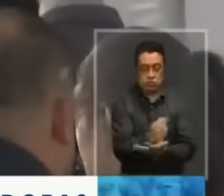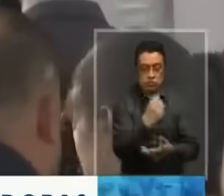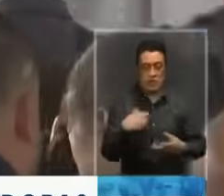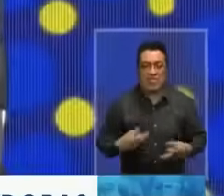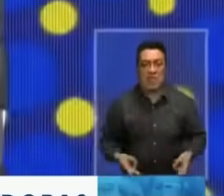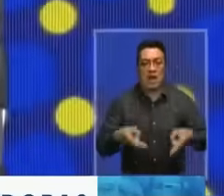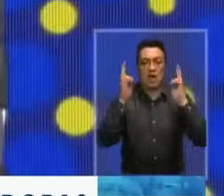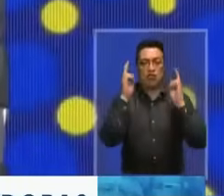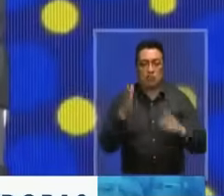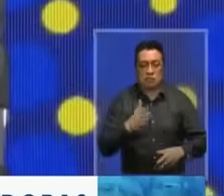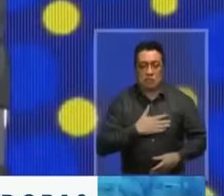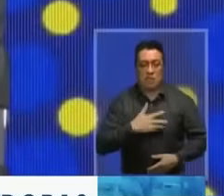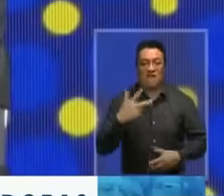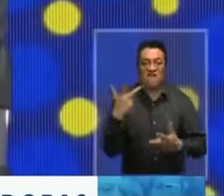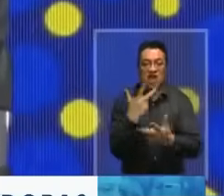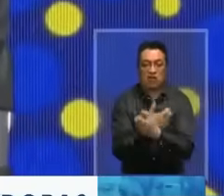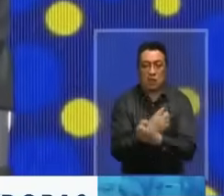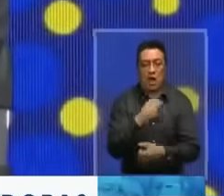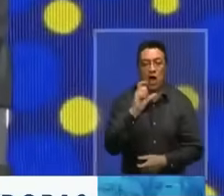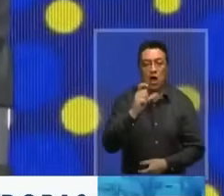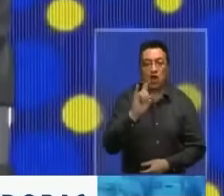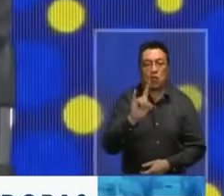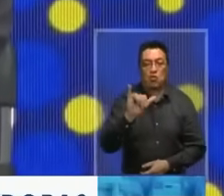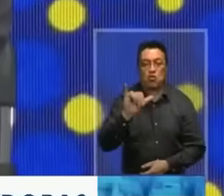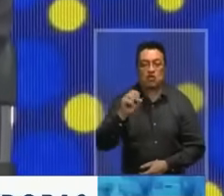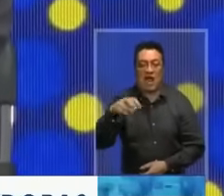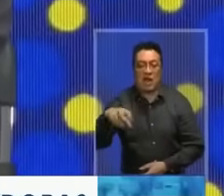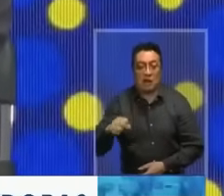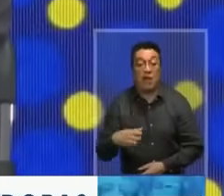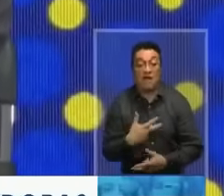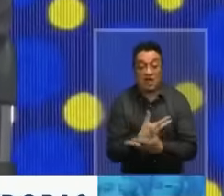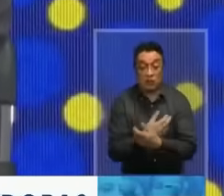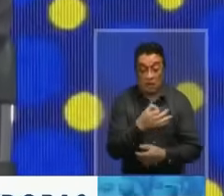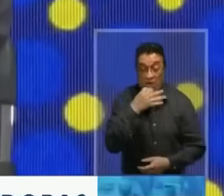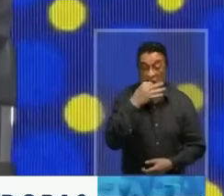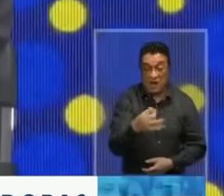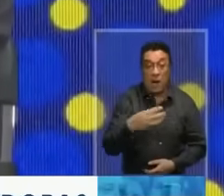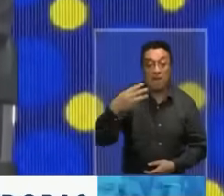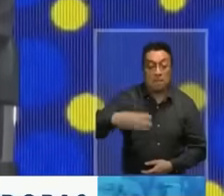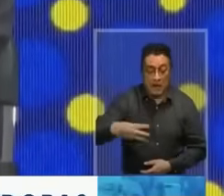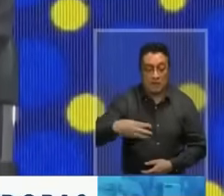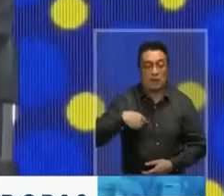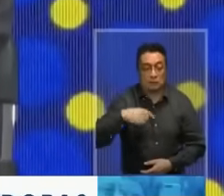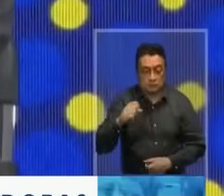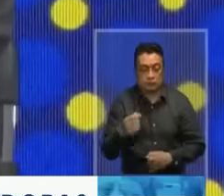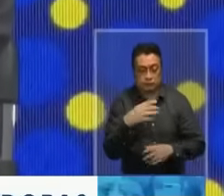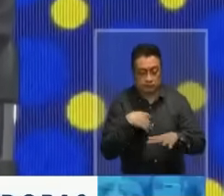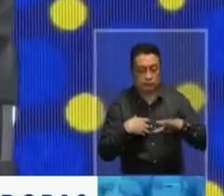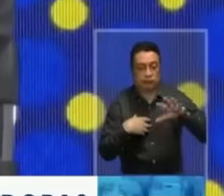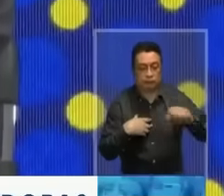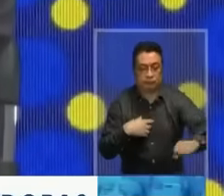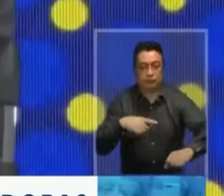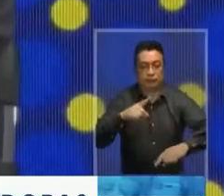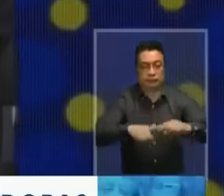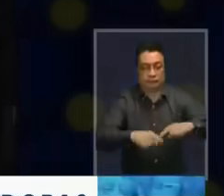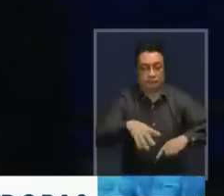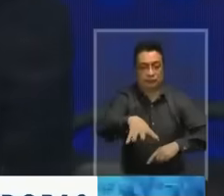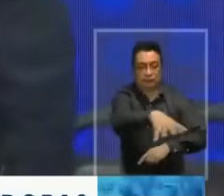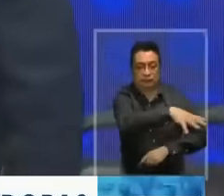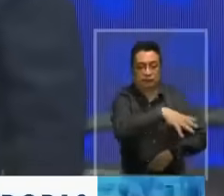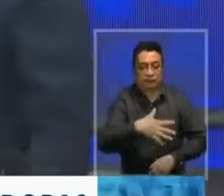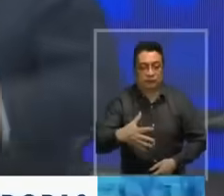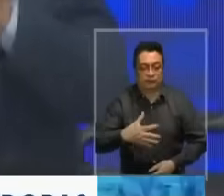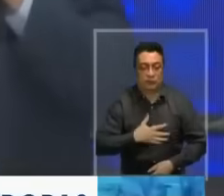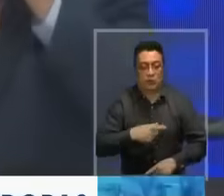Venezuela históricos de la Guay sequ Venezuela anunció Este martes la creación de una provincia en el territorio en disputa y